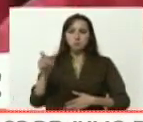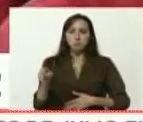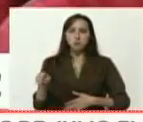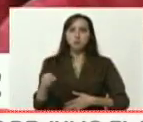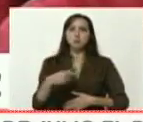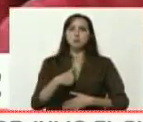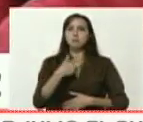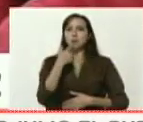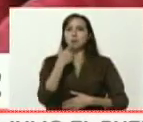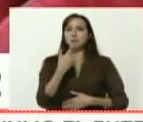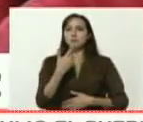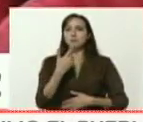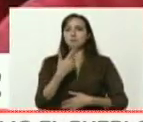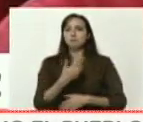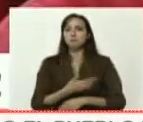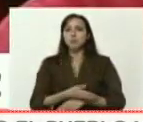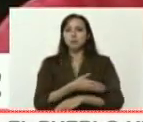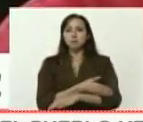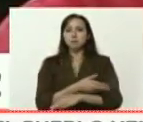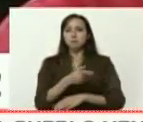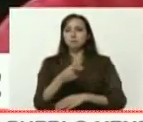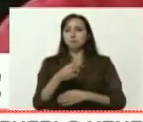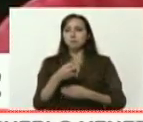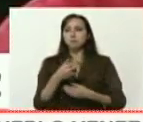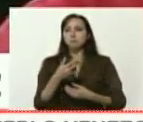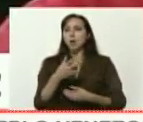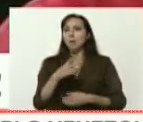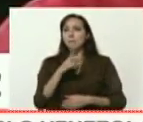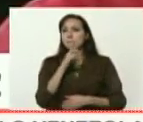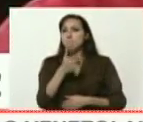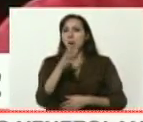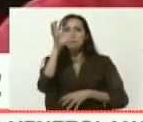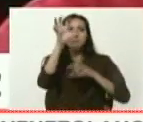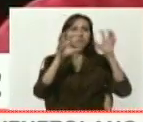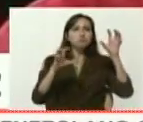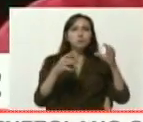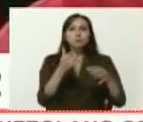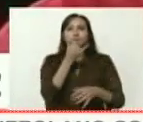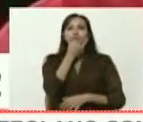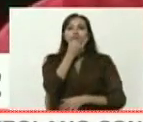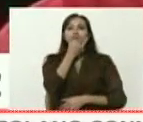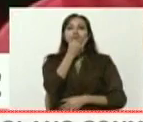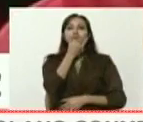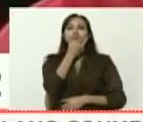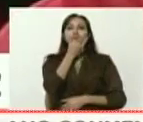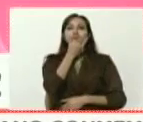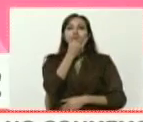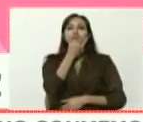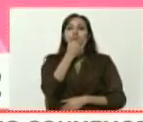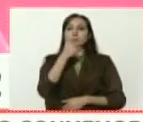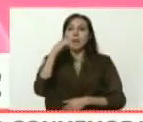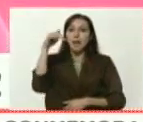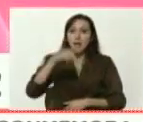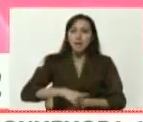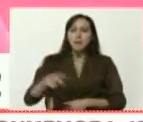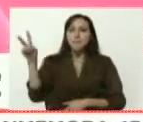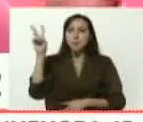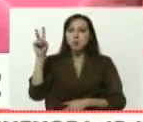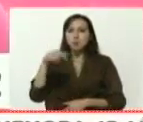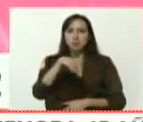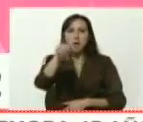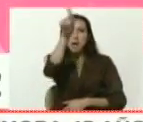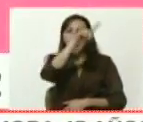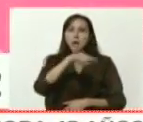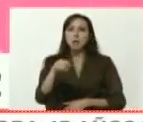decía, qué mal están los imperios, cómo se han equivocado los imperios con Venezuela.